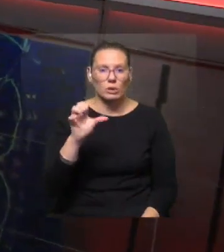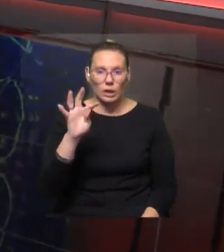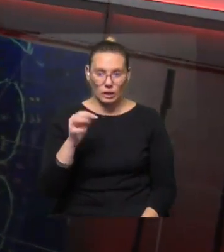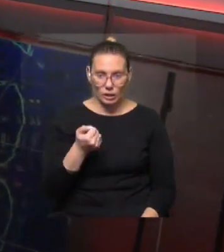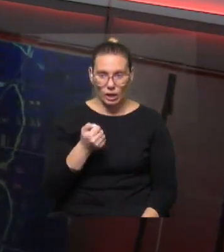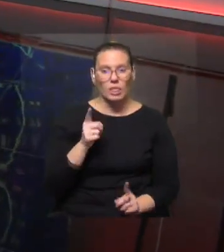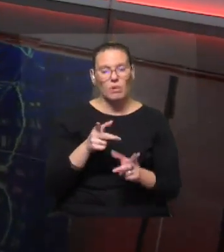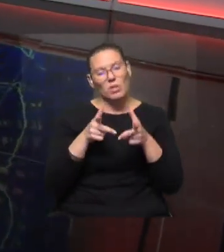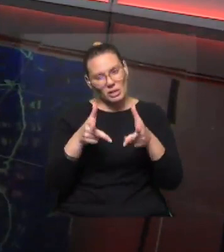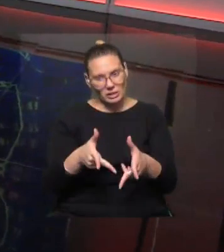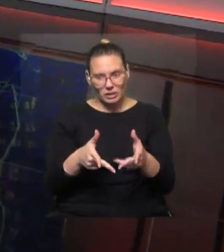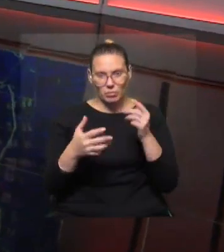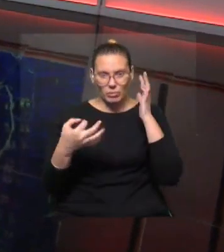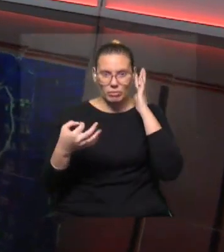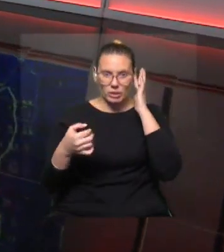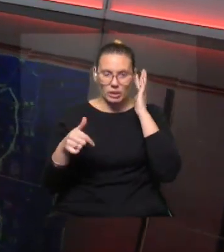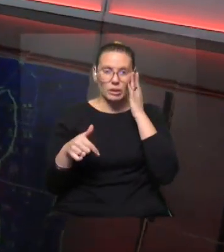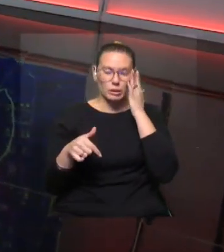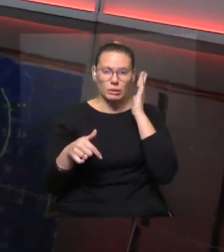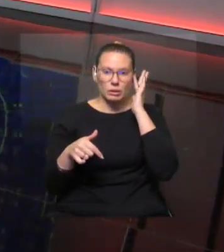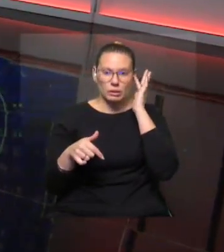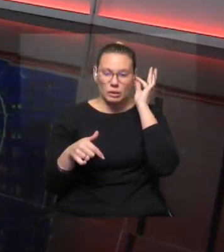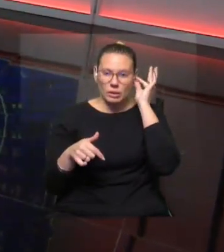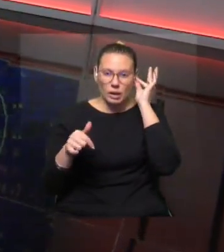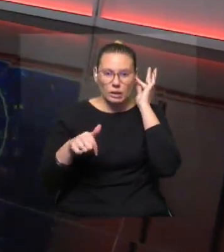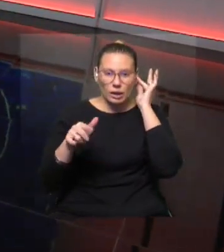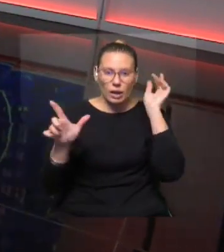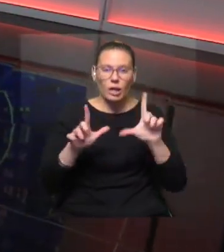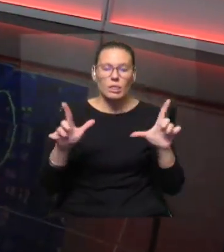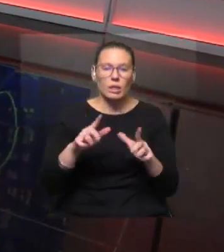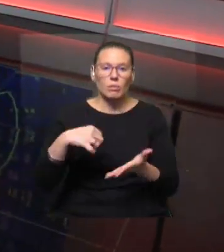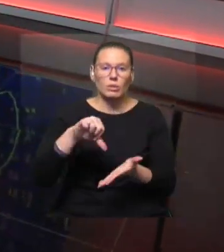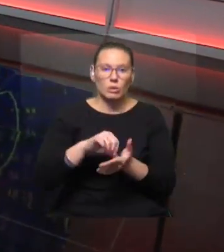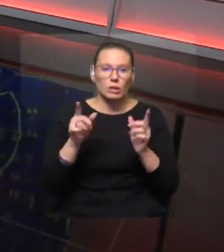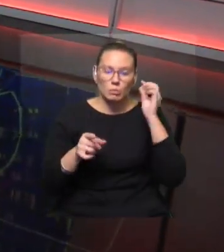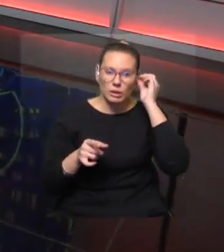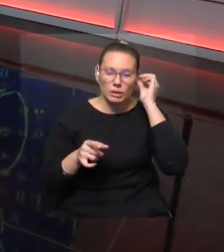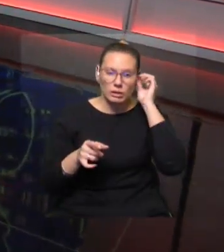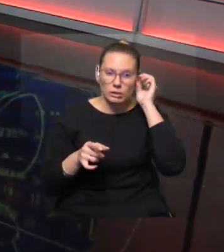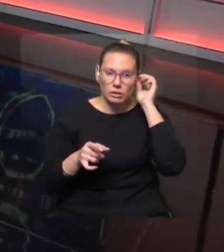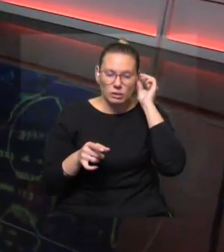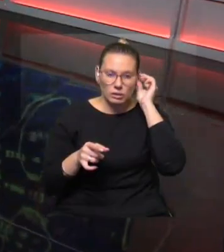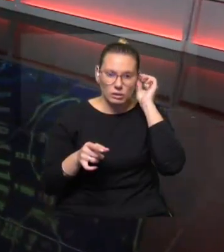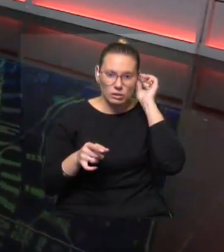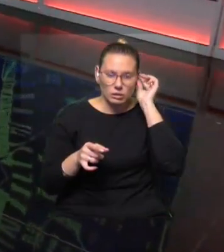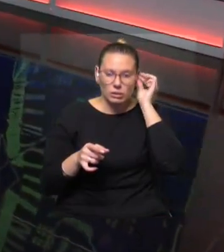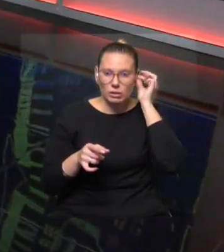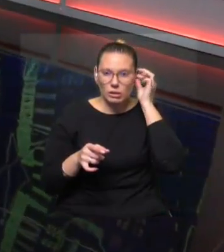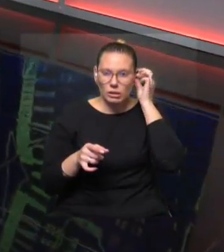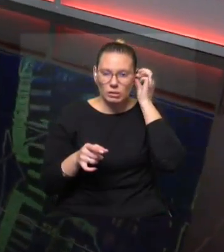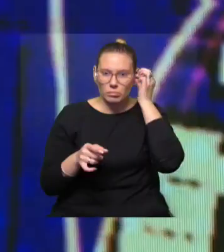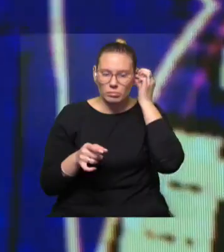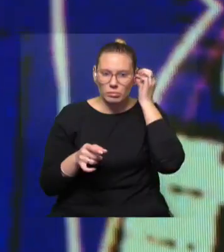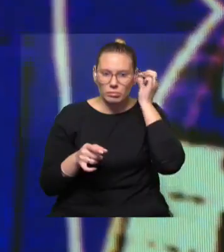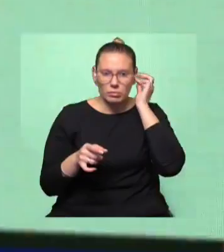decir la verdad y acá en tv ciudad arrancó que pasaban era mucho